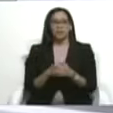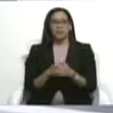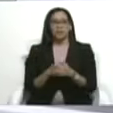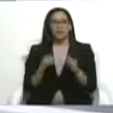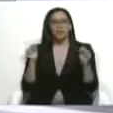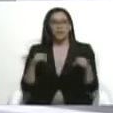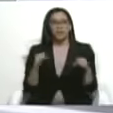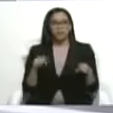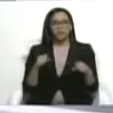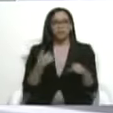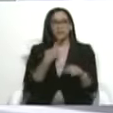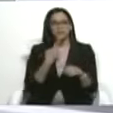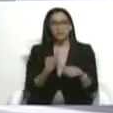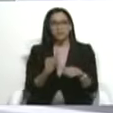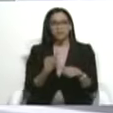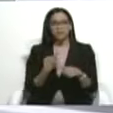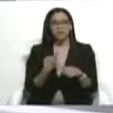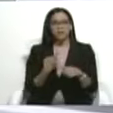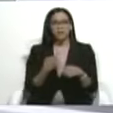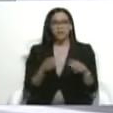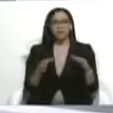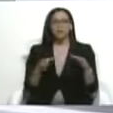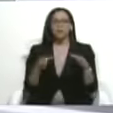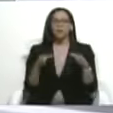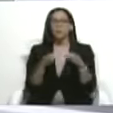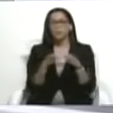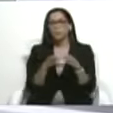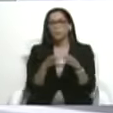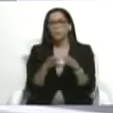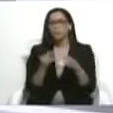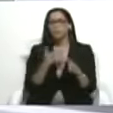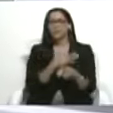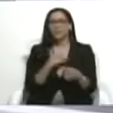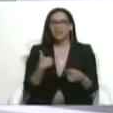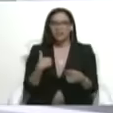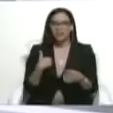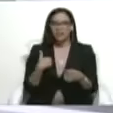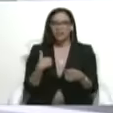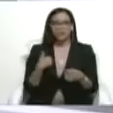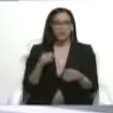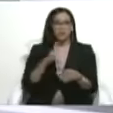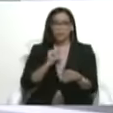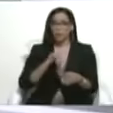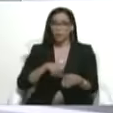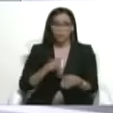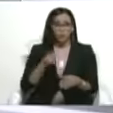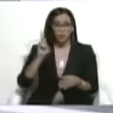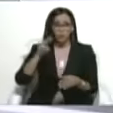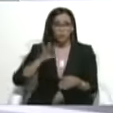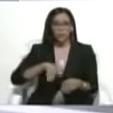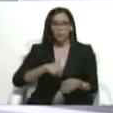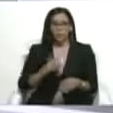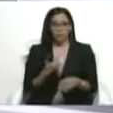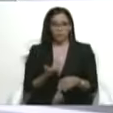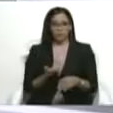vamos a decir así, conatos de querer, más no poder, nunca van a poder